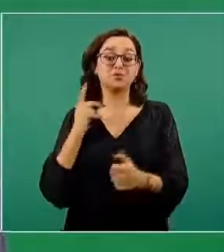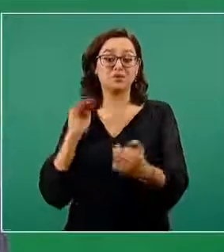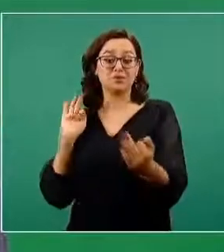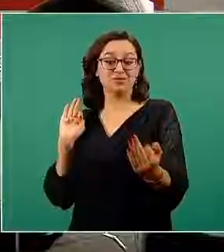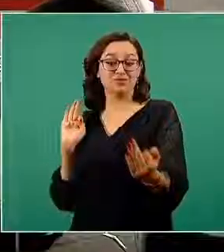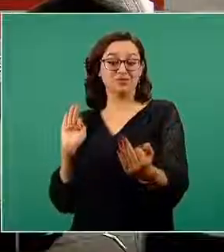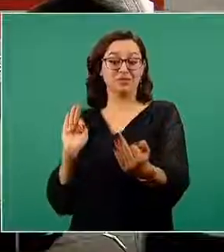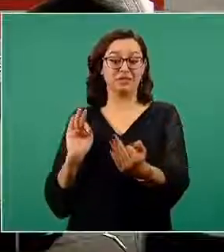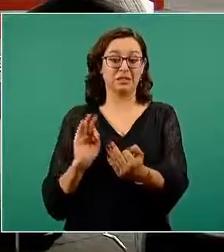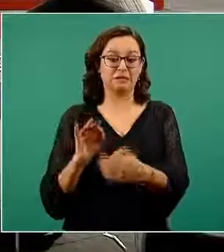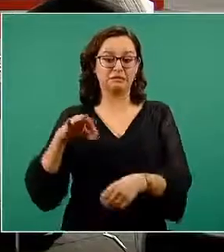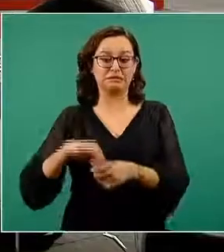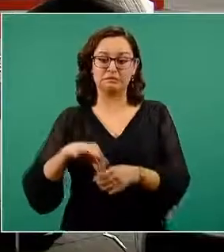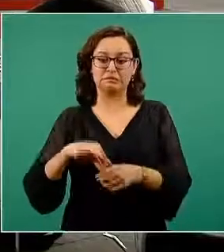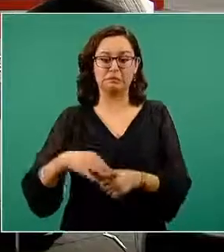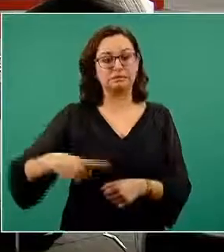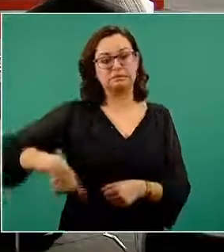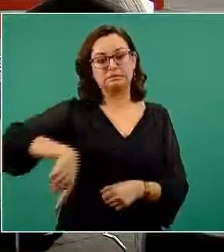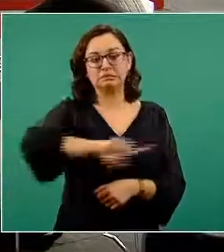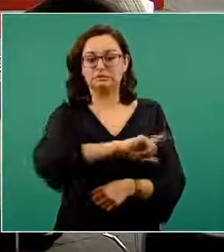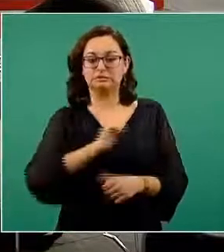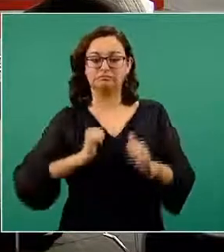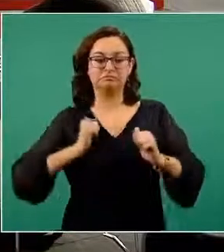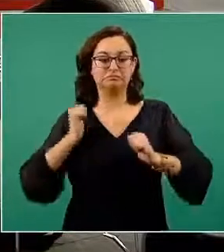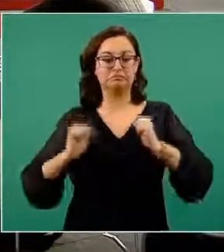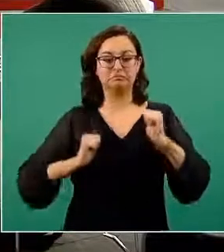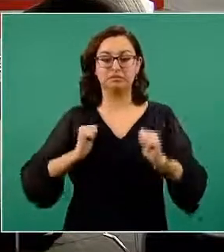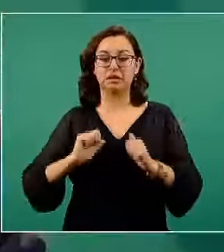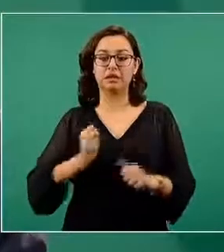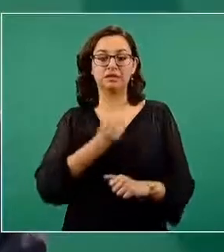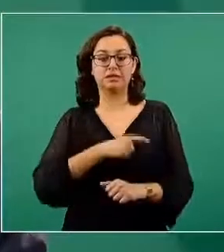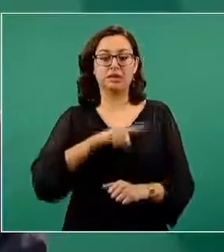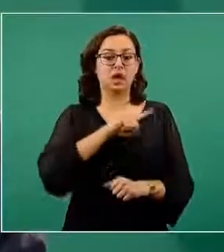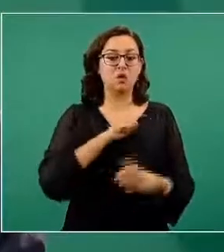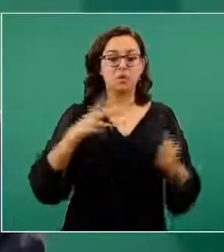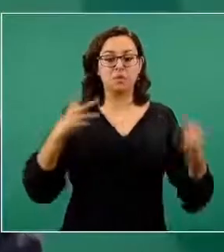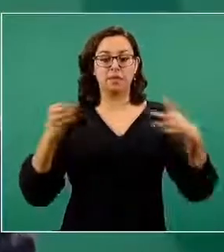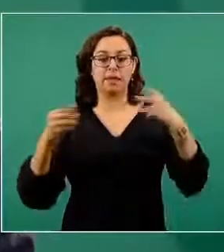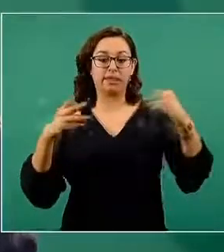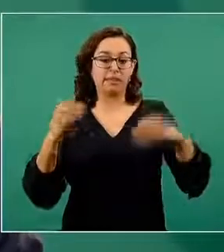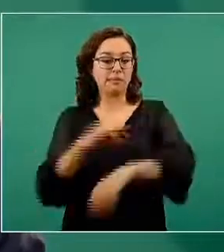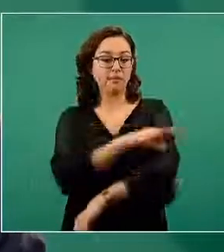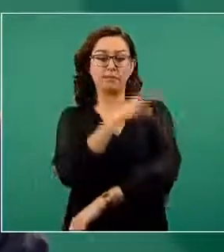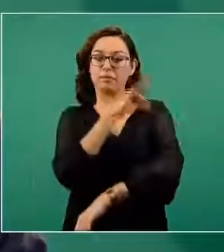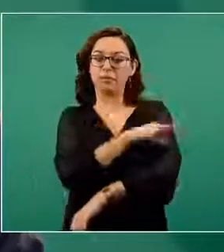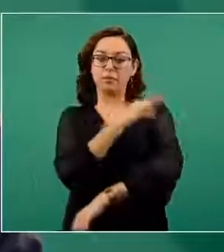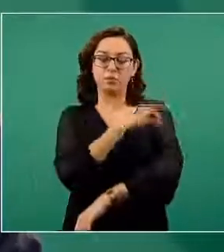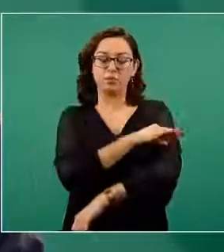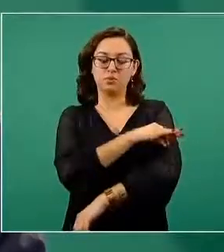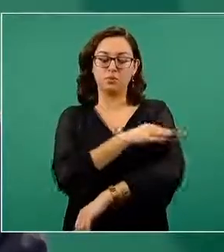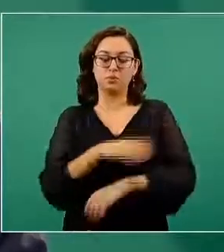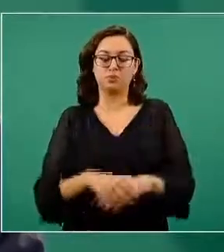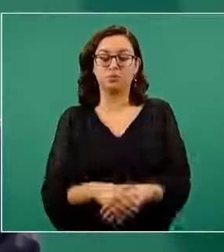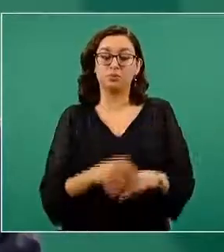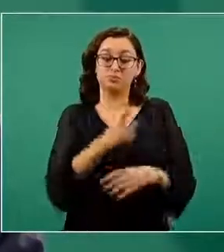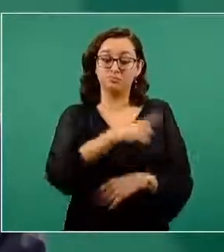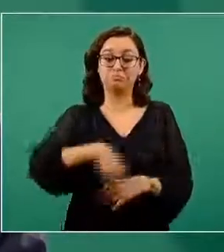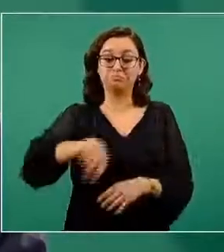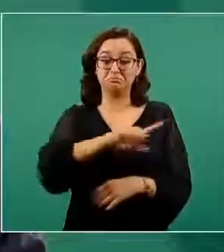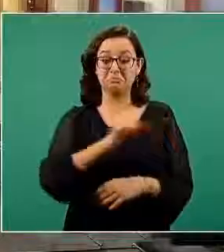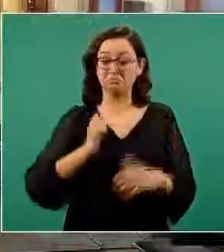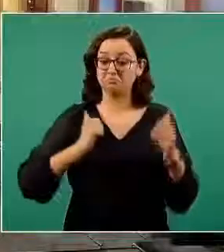como la salud, como la pandemia, como la vacuna, como un elemento de, llamémoslo así, lucro